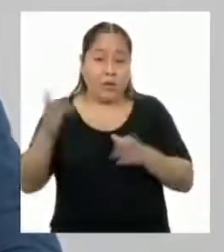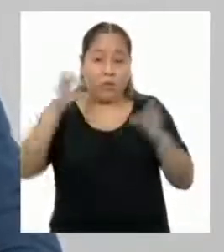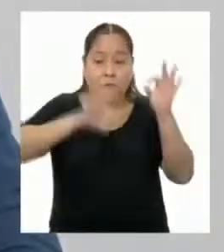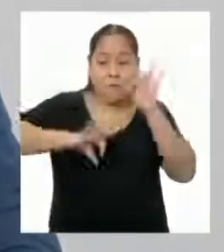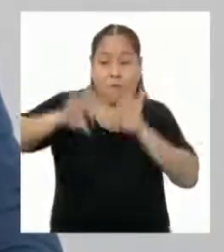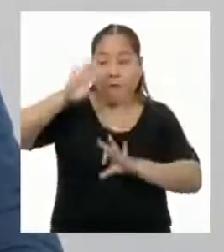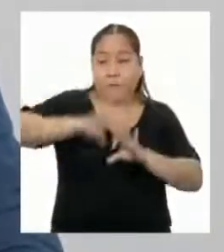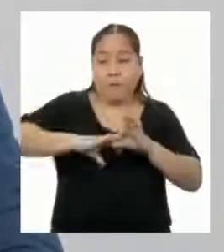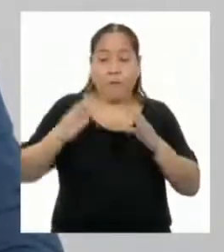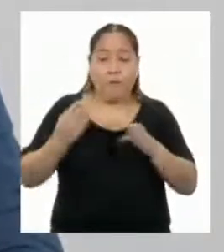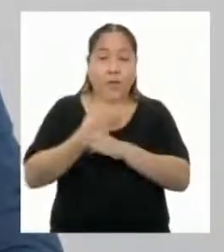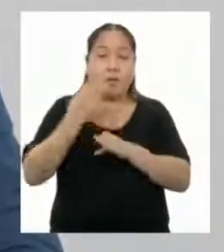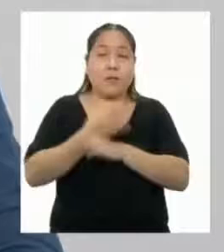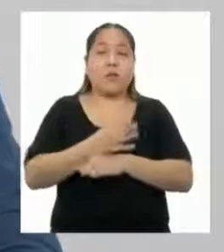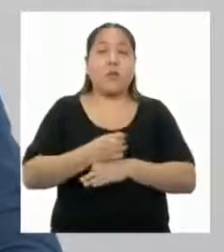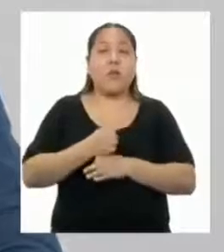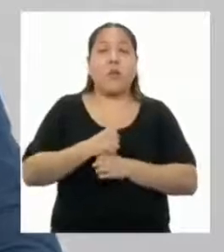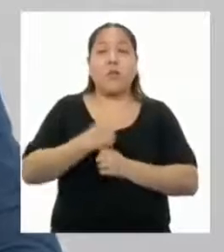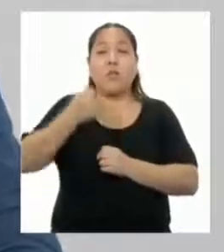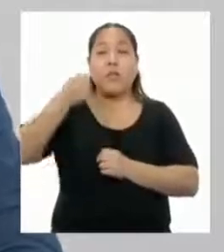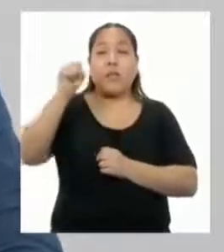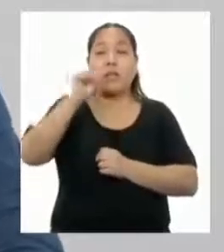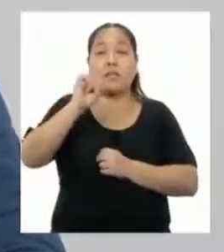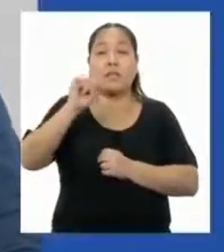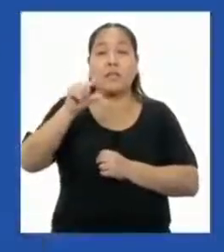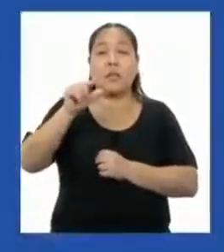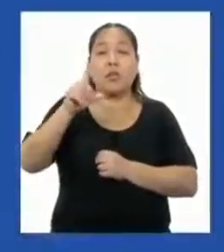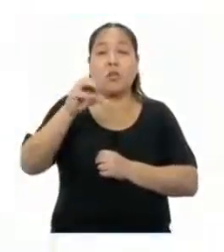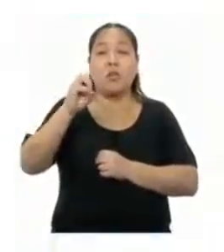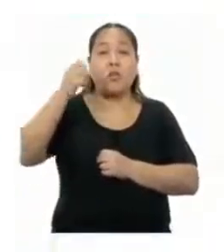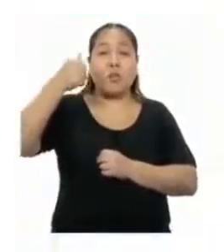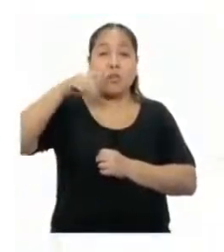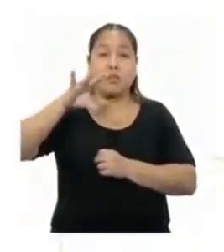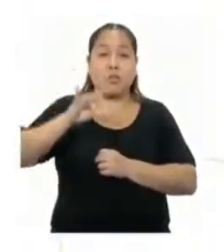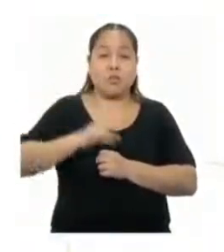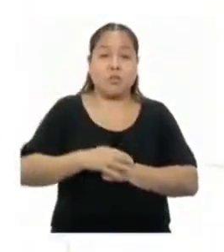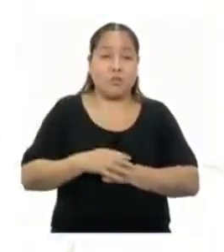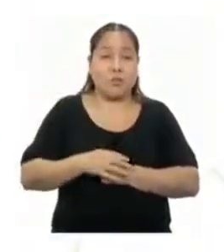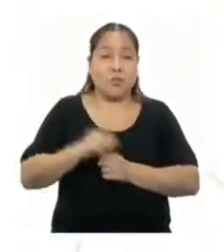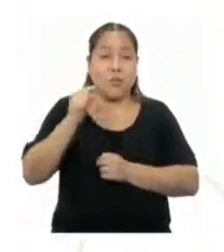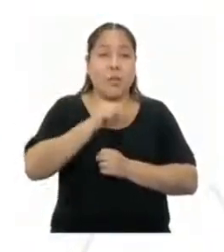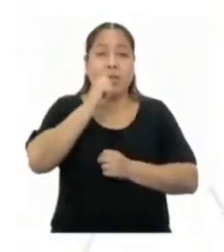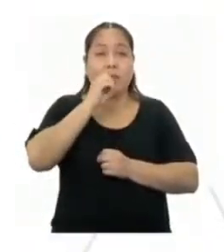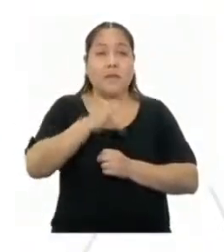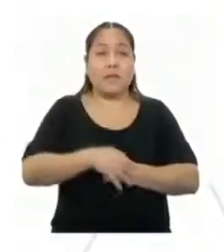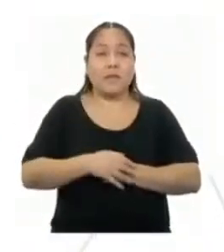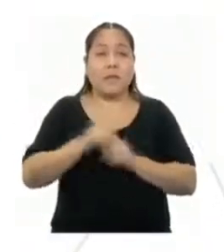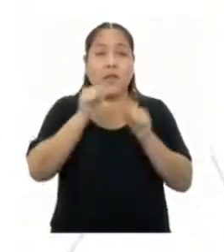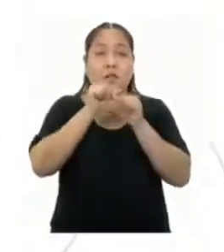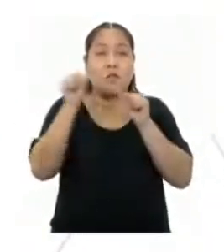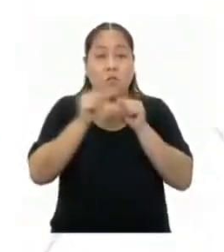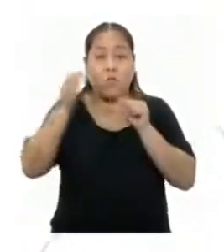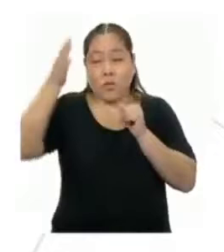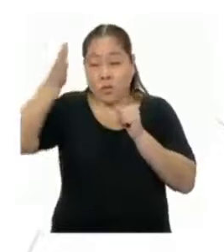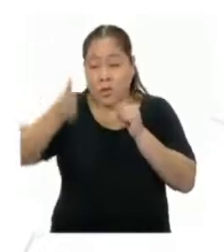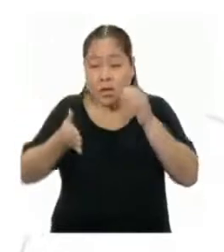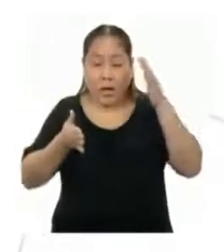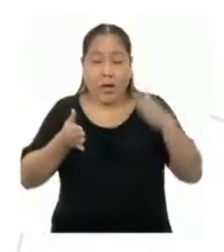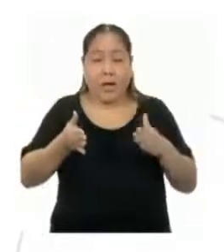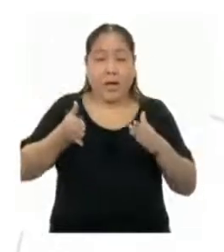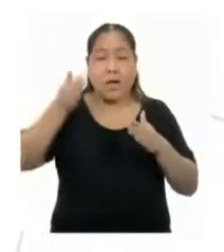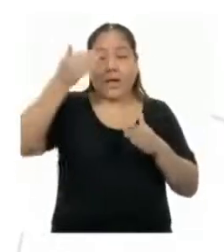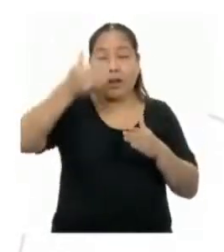Y él hizo una expresión matemática que dice que el número de caras más el número